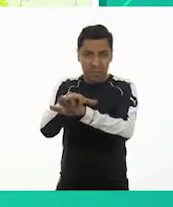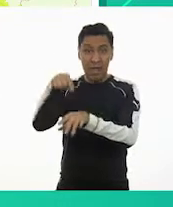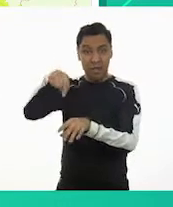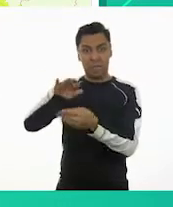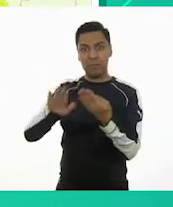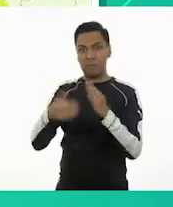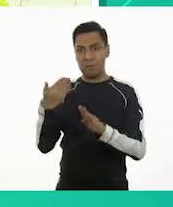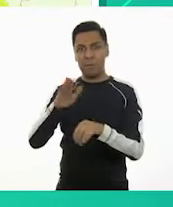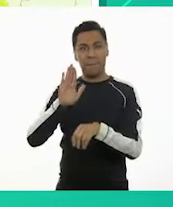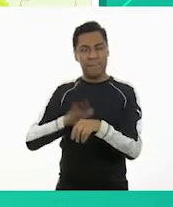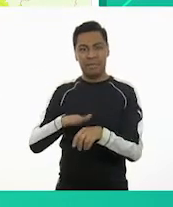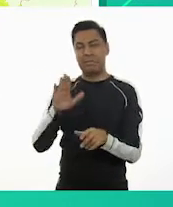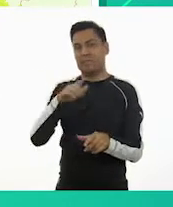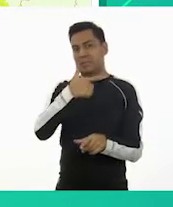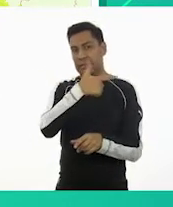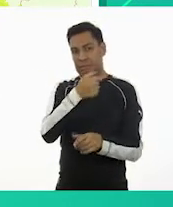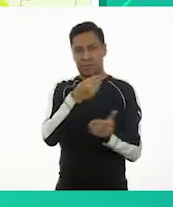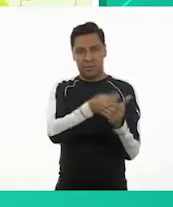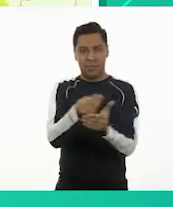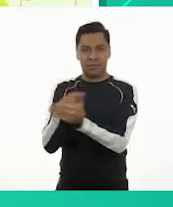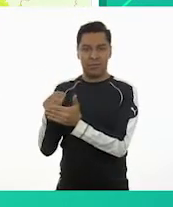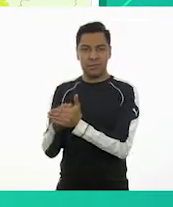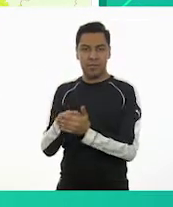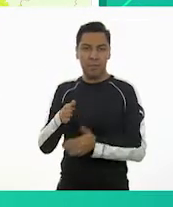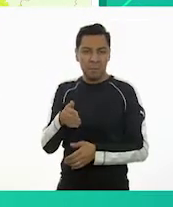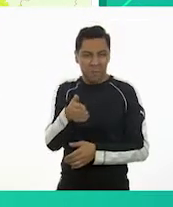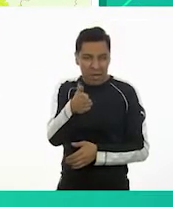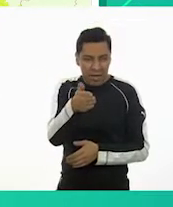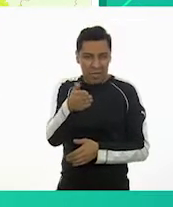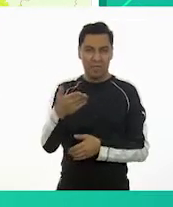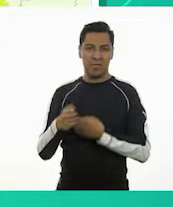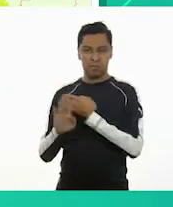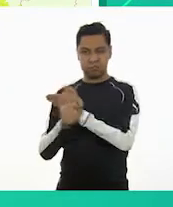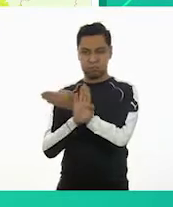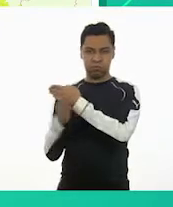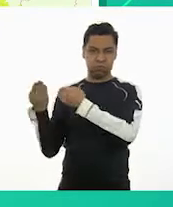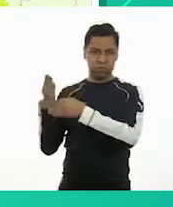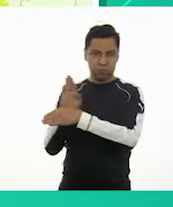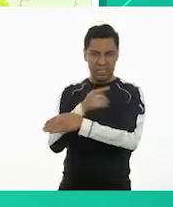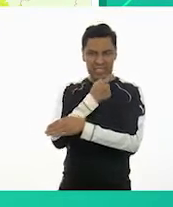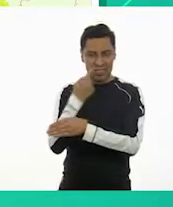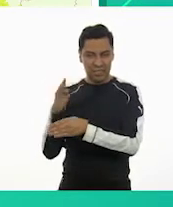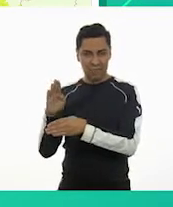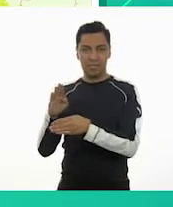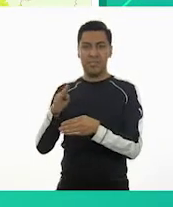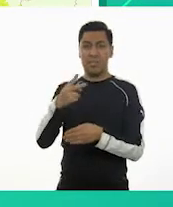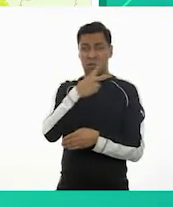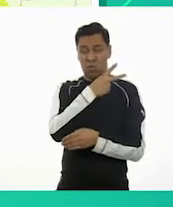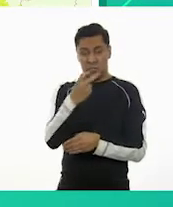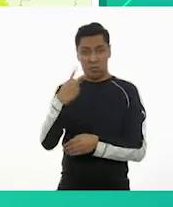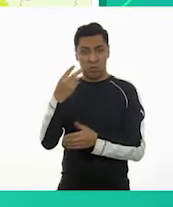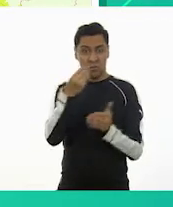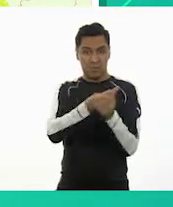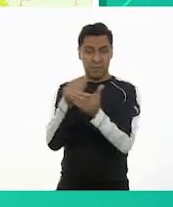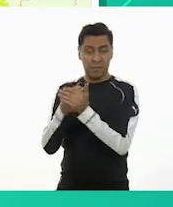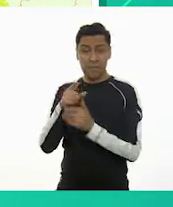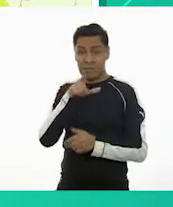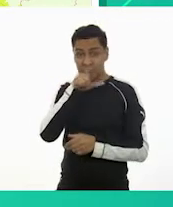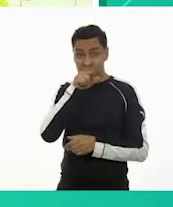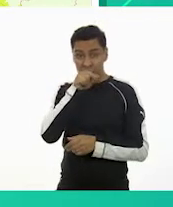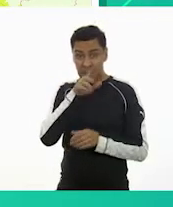más de 700 especies de peces, incluyendo tiburones, 210 variedades de aves y poco más